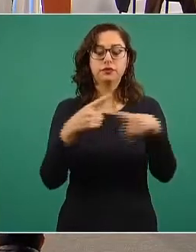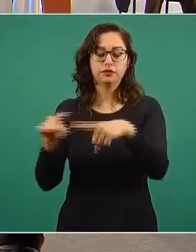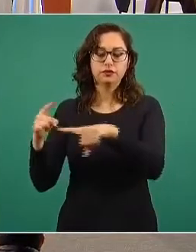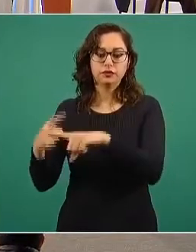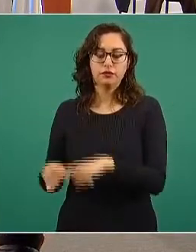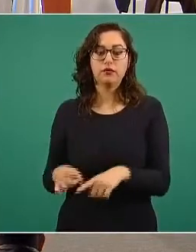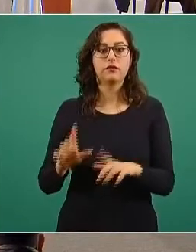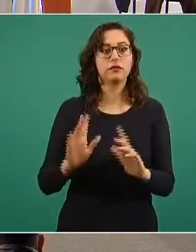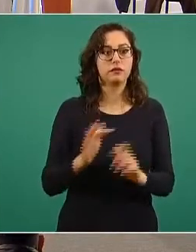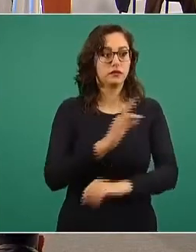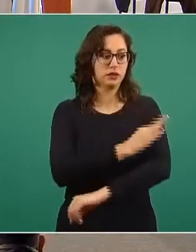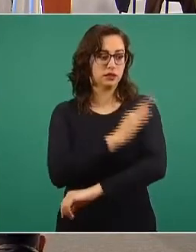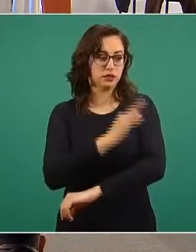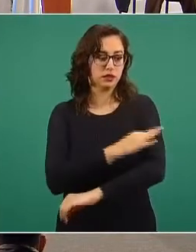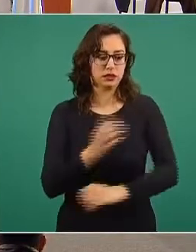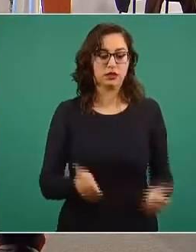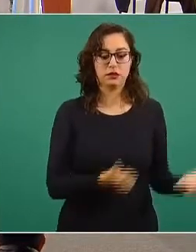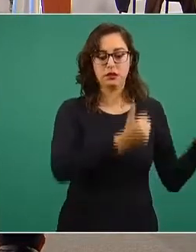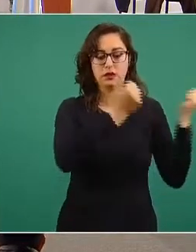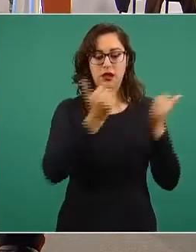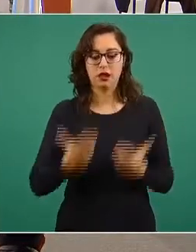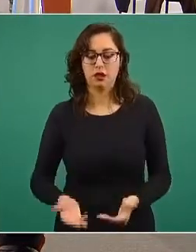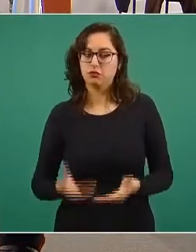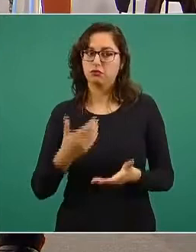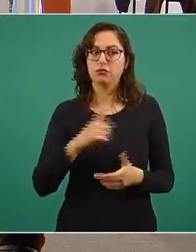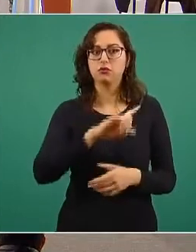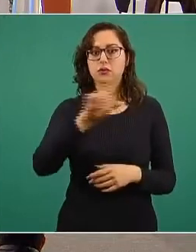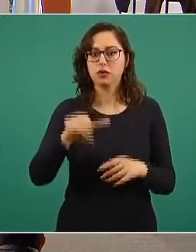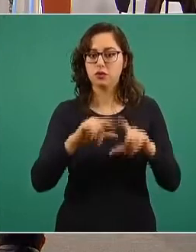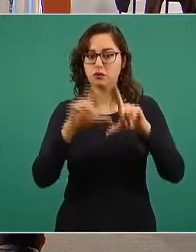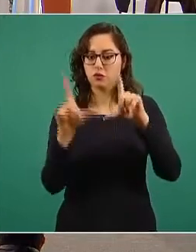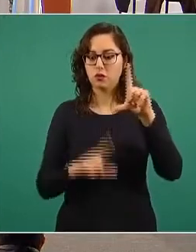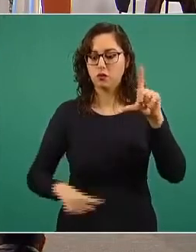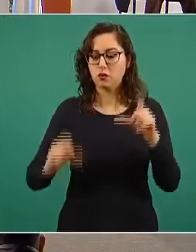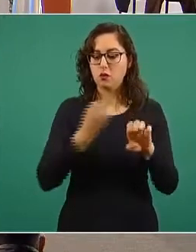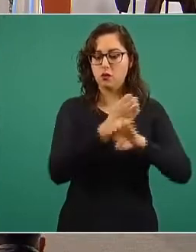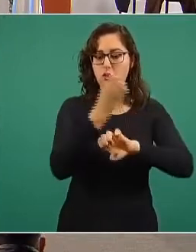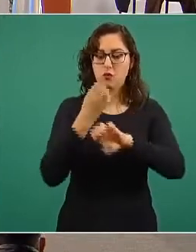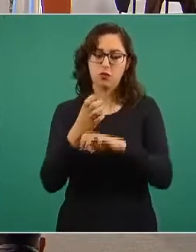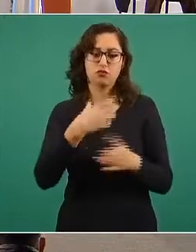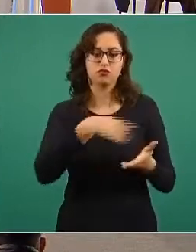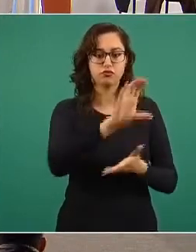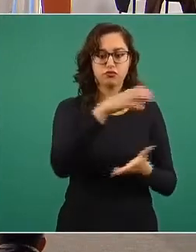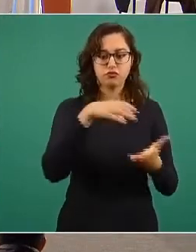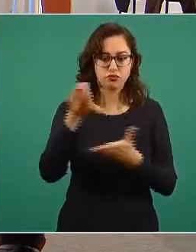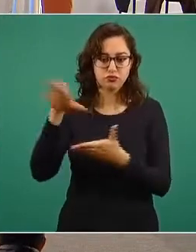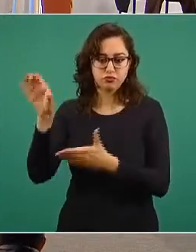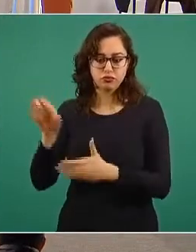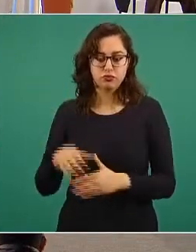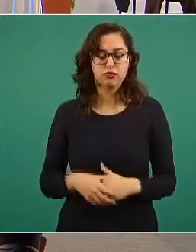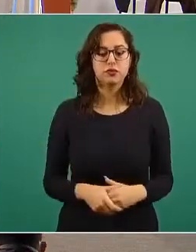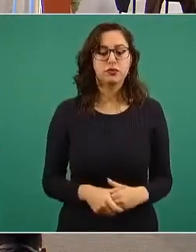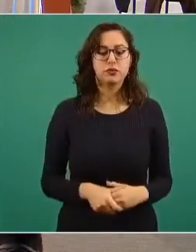el arribo de las vacunas hasta la distribución en los estados y hospitales.